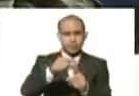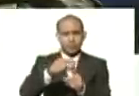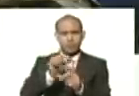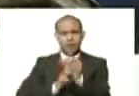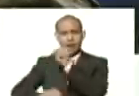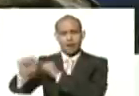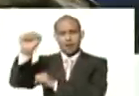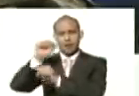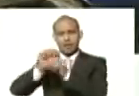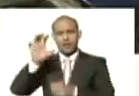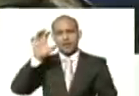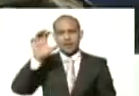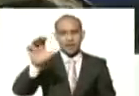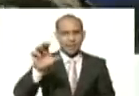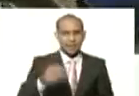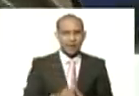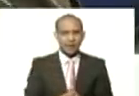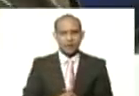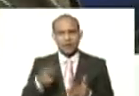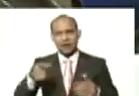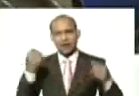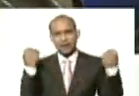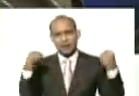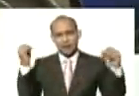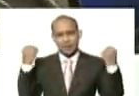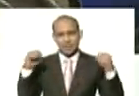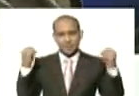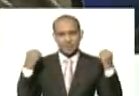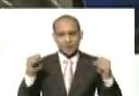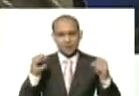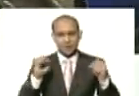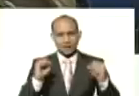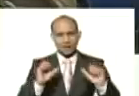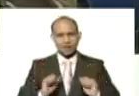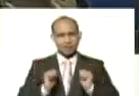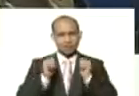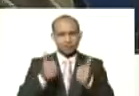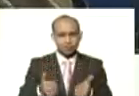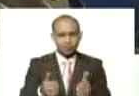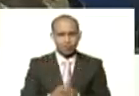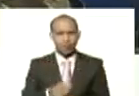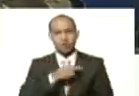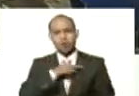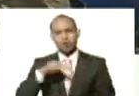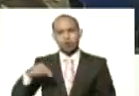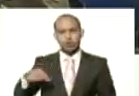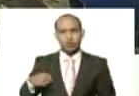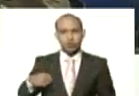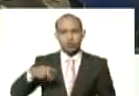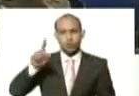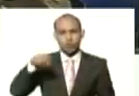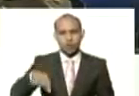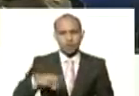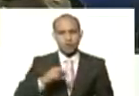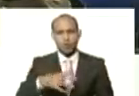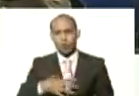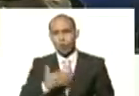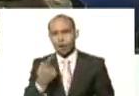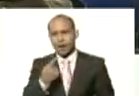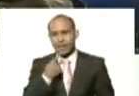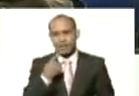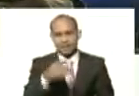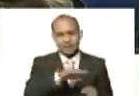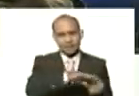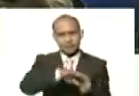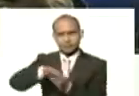defensa de la patria impuesta por usted en este ejercicio desde el principio. Y nosotros, por supuesto, no podemos dejar de un